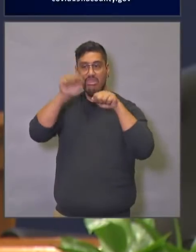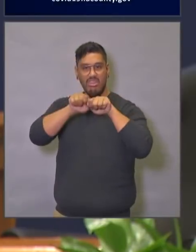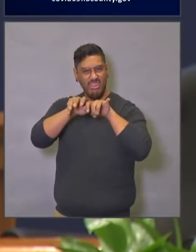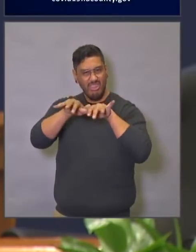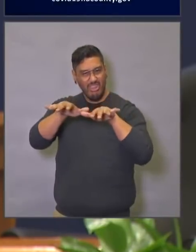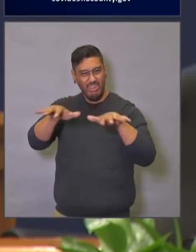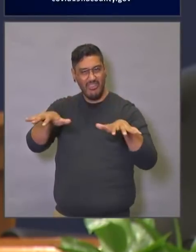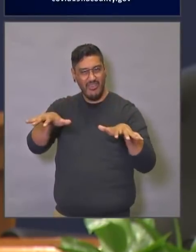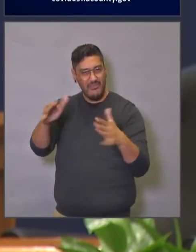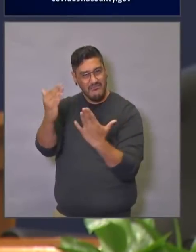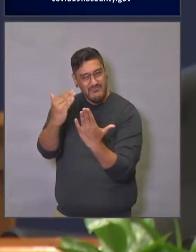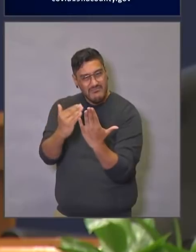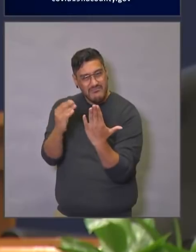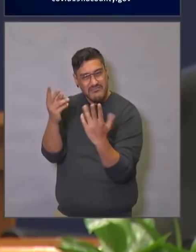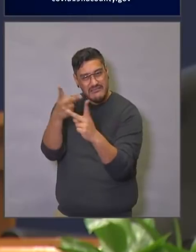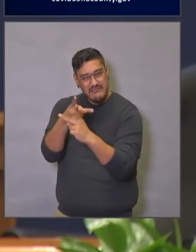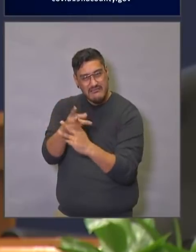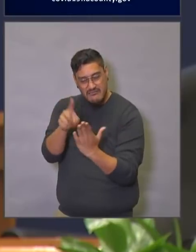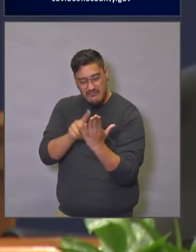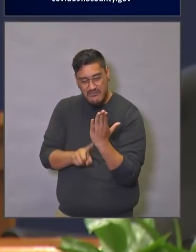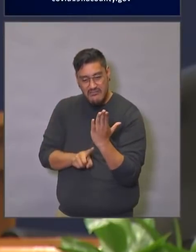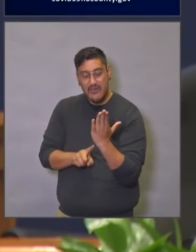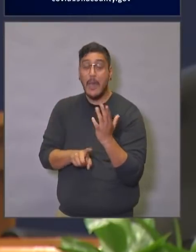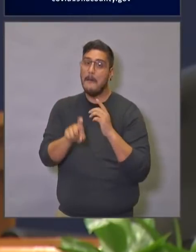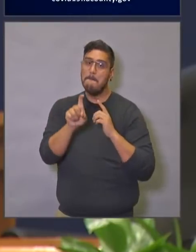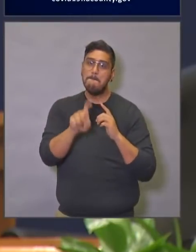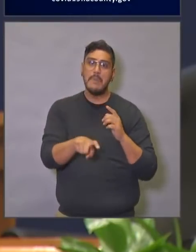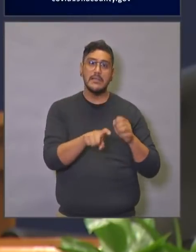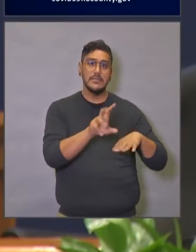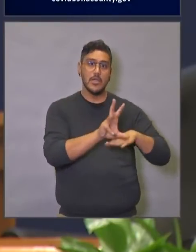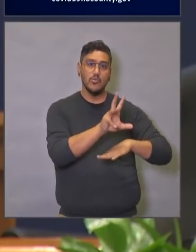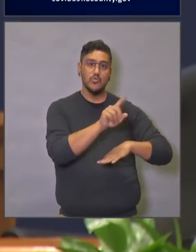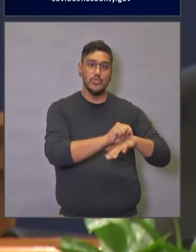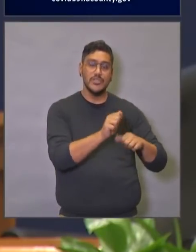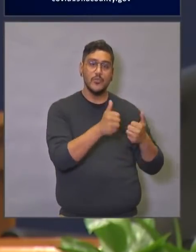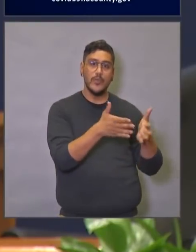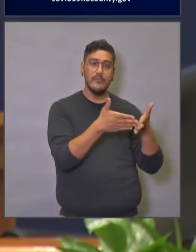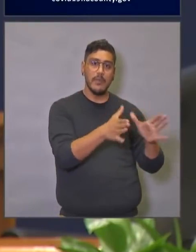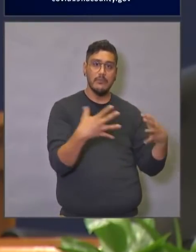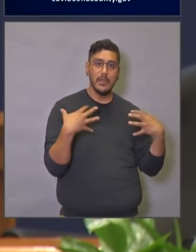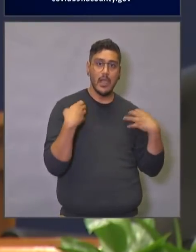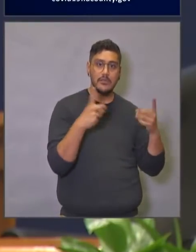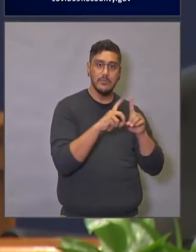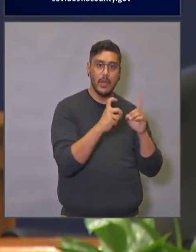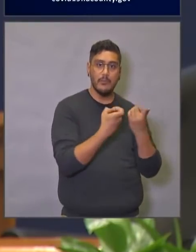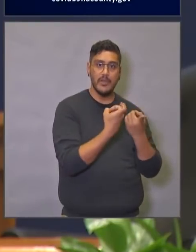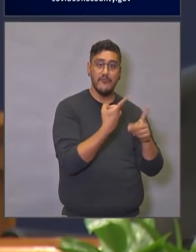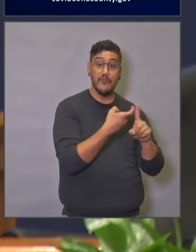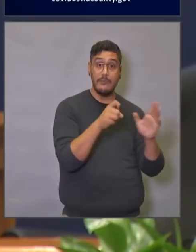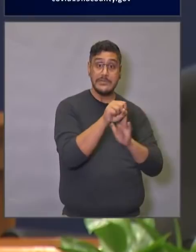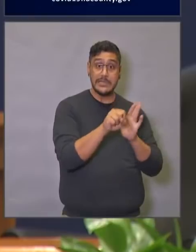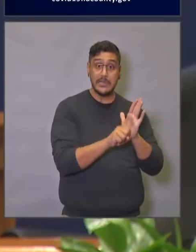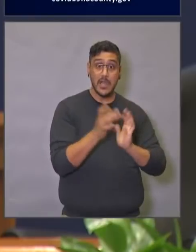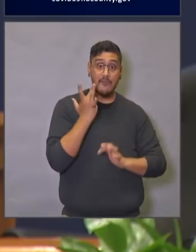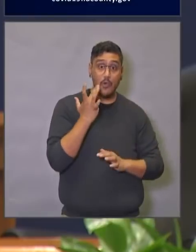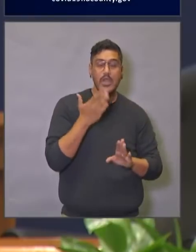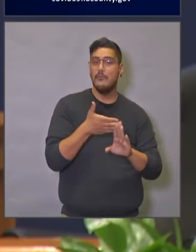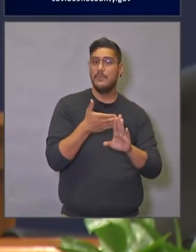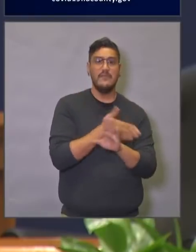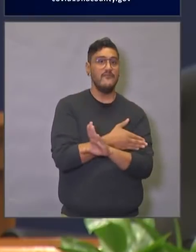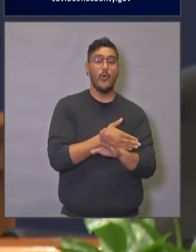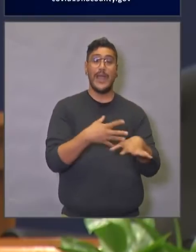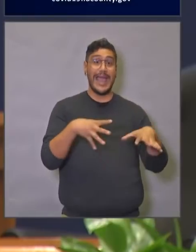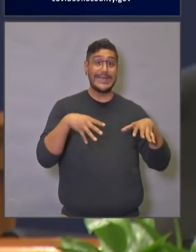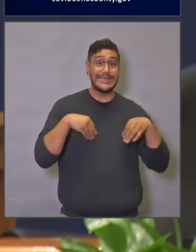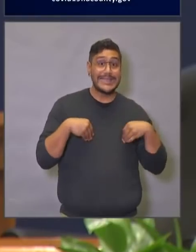proceso requiere una consulta con el Departamento de Salud Pública del Estado de California antes de aceptar o rechazar